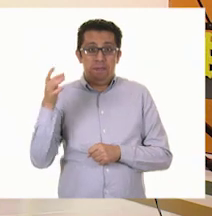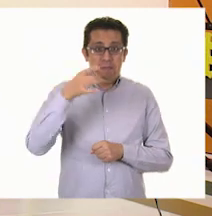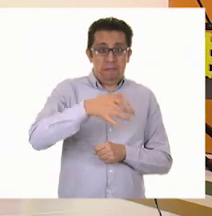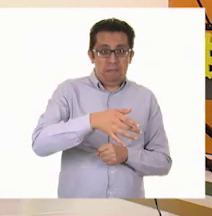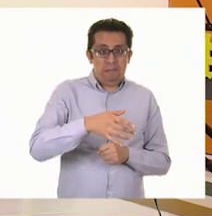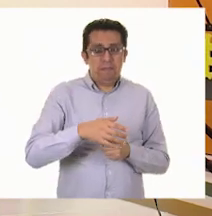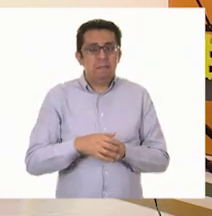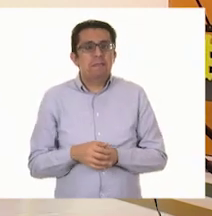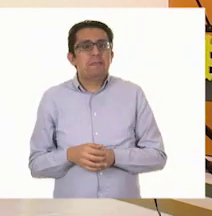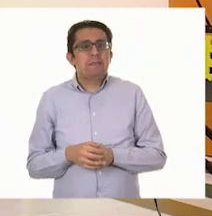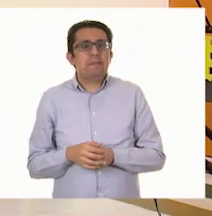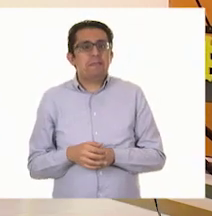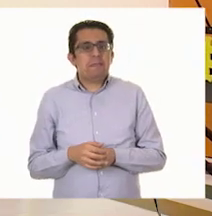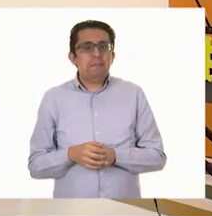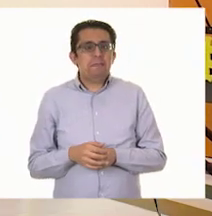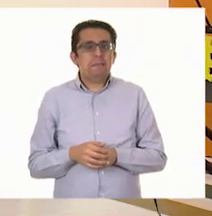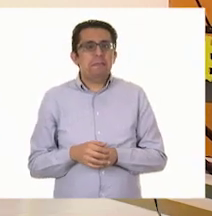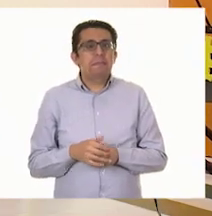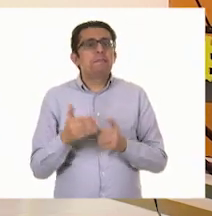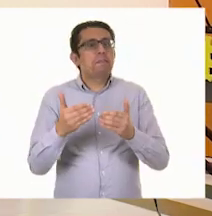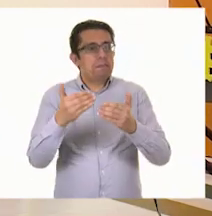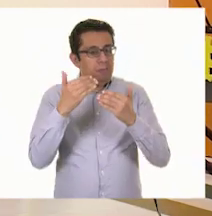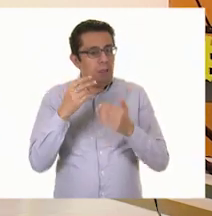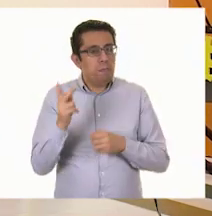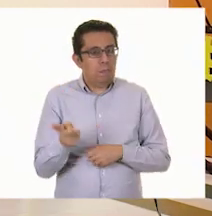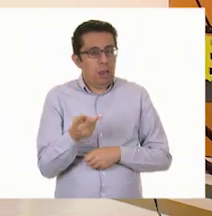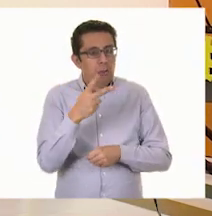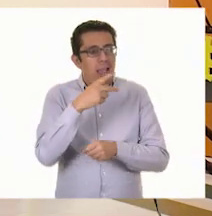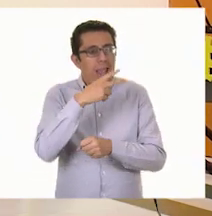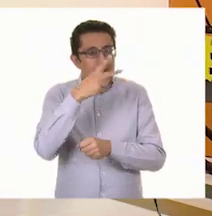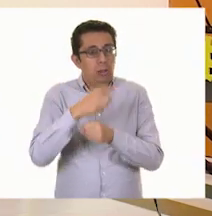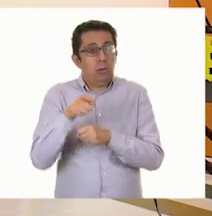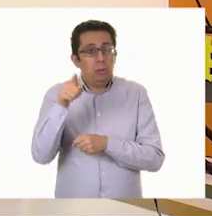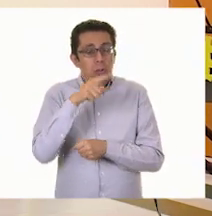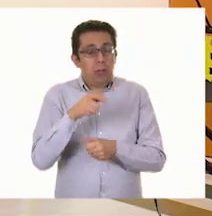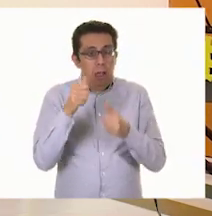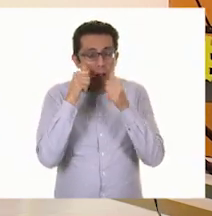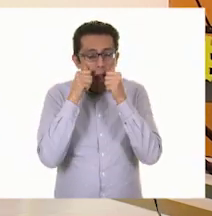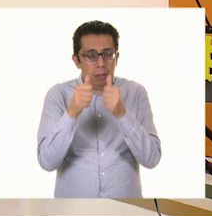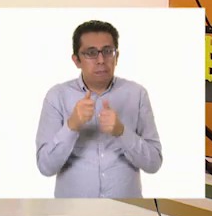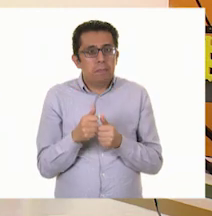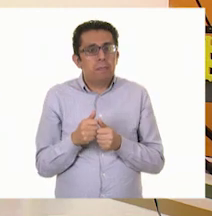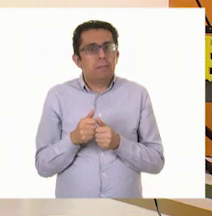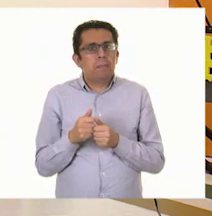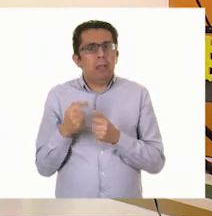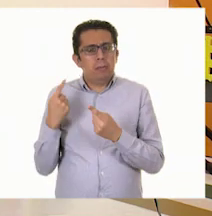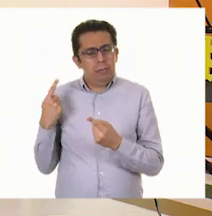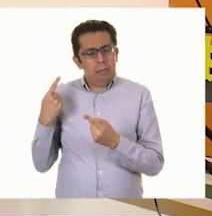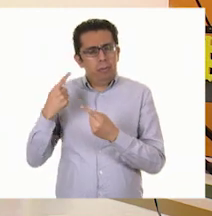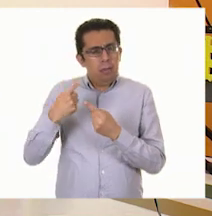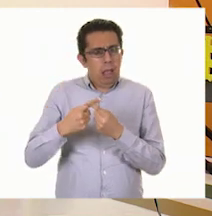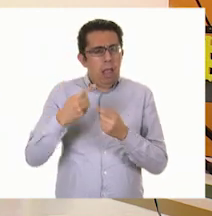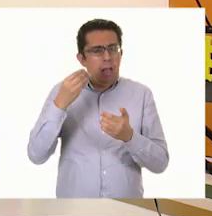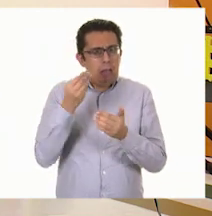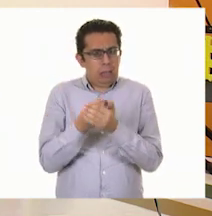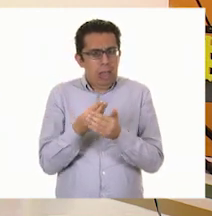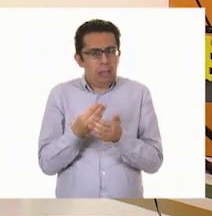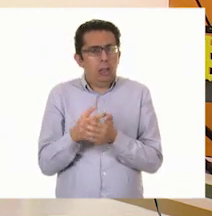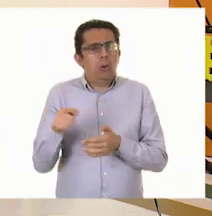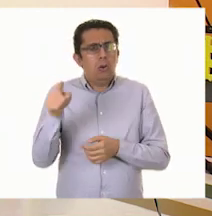Muy bien. Ah, va la siguiente pregunta, pongan mucha atención. ¿En estas clases pudieron